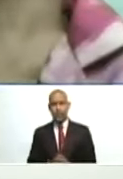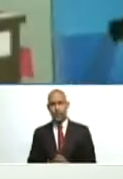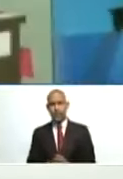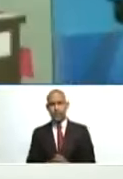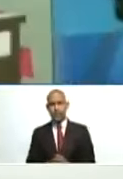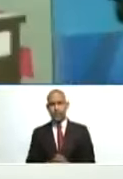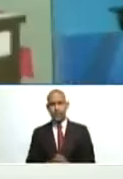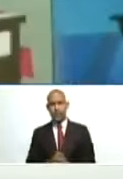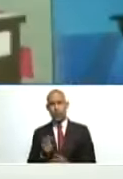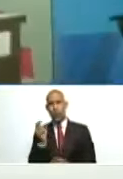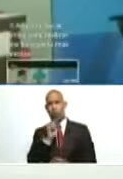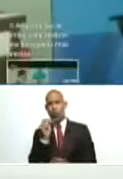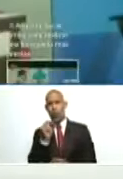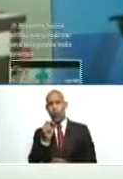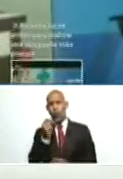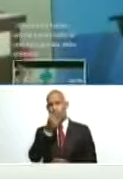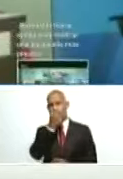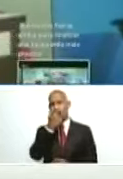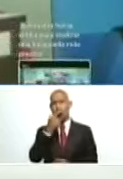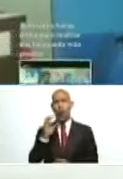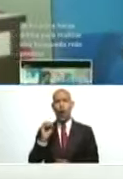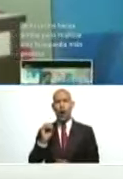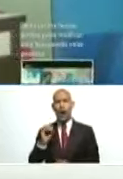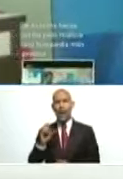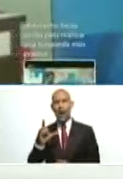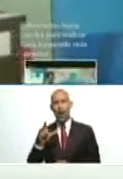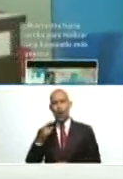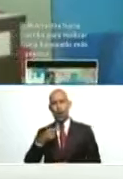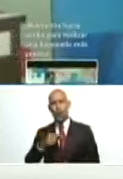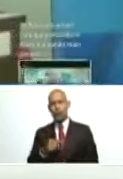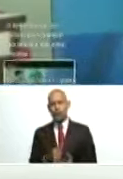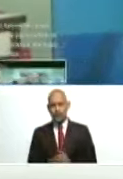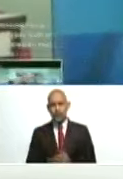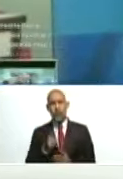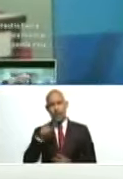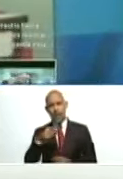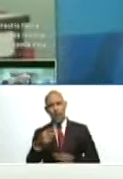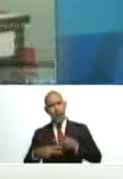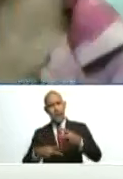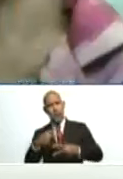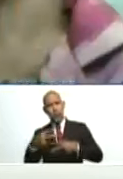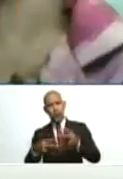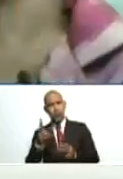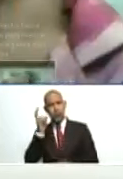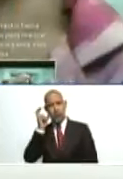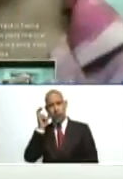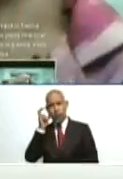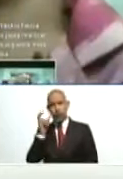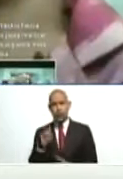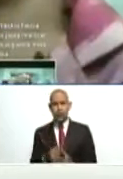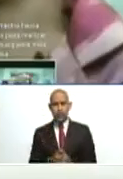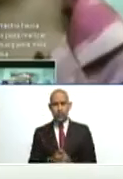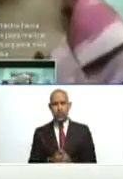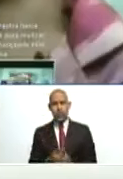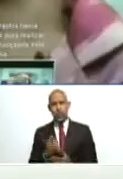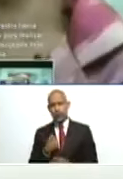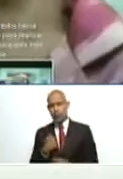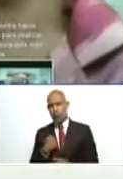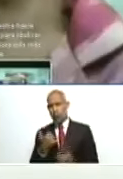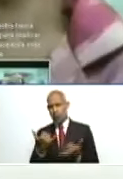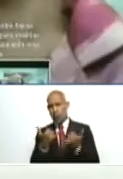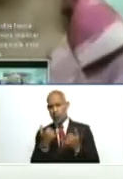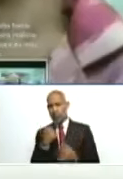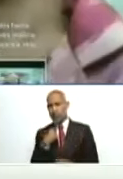Exclusivamente. O un Oscar de León. ¿No? Ellos están produciendo. Entonces yo la vi y me pregunté,